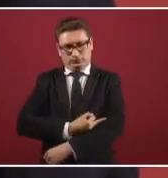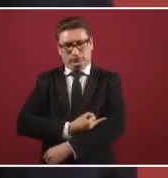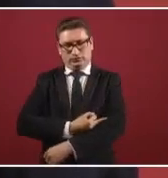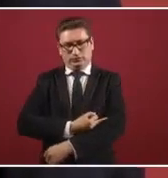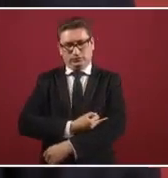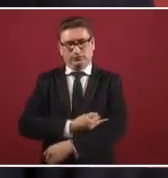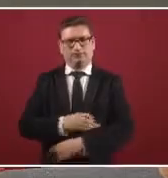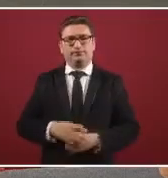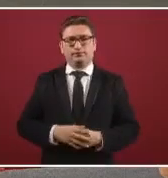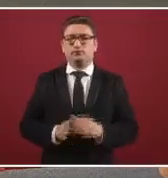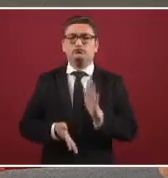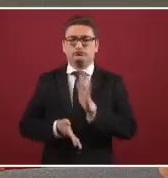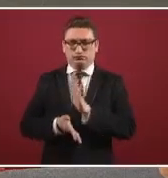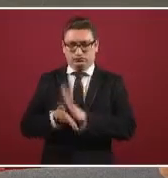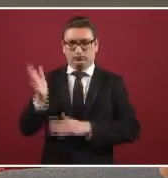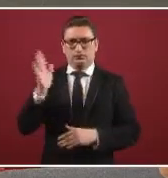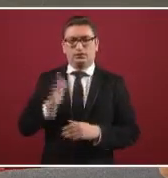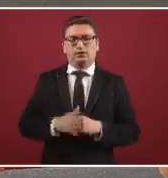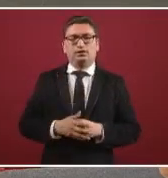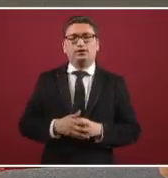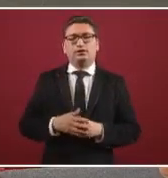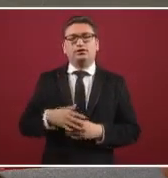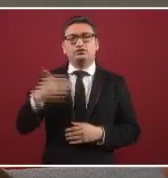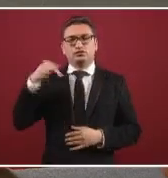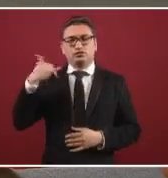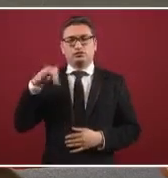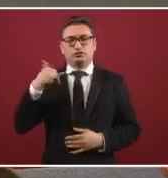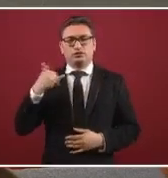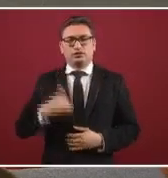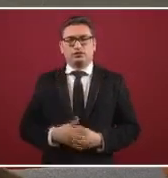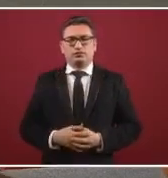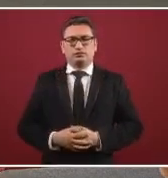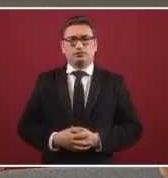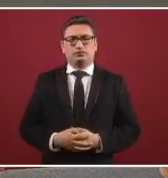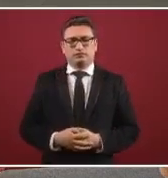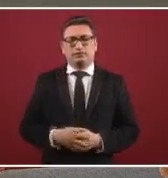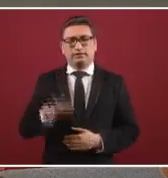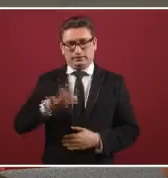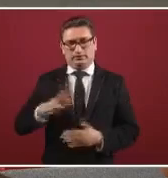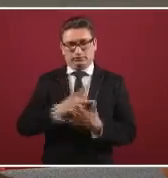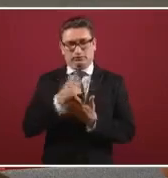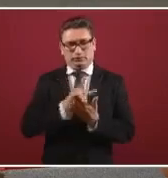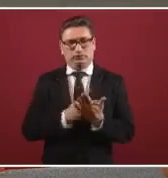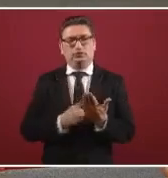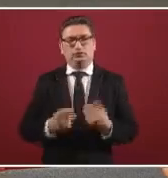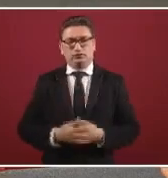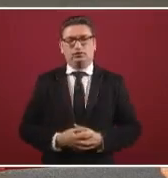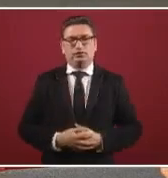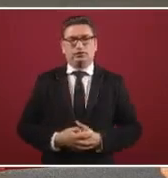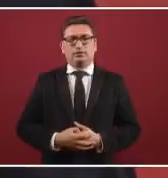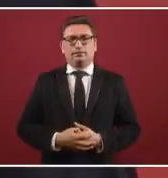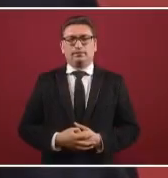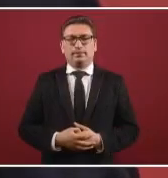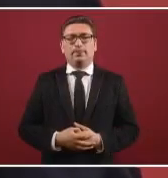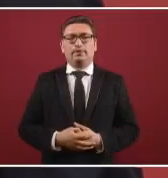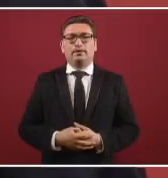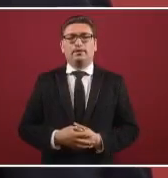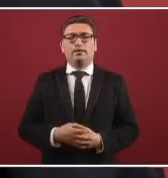a ir a Mérida, a Yucatán. Ese es el programa. Y nos da mucho gusto que estén aquí